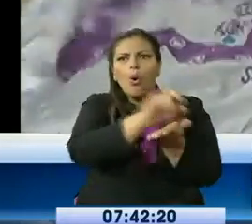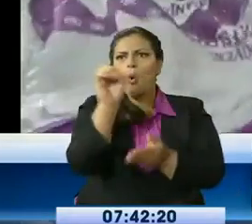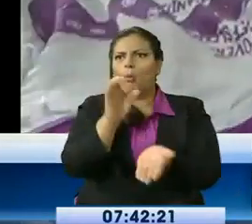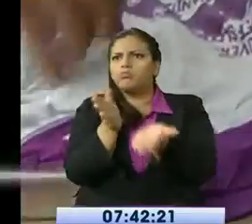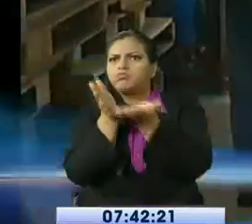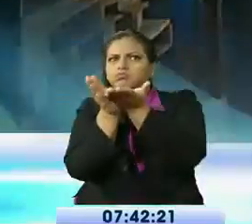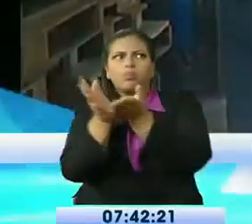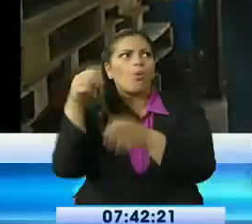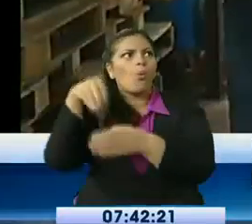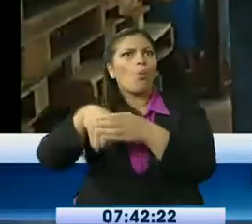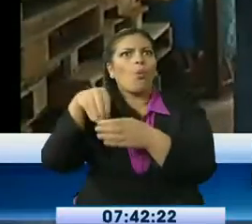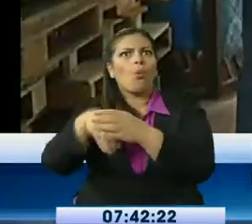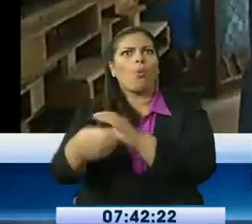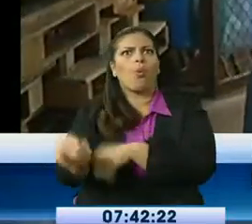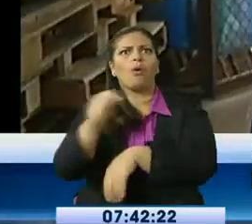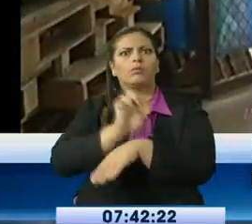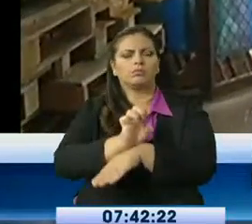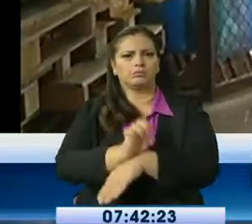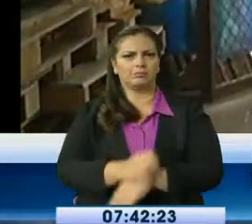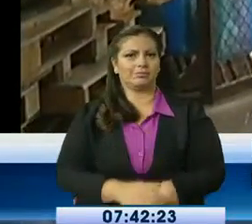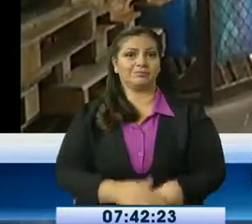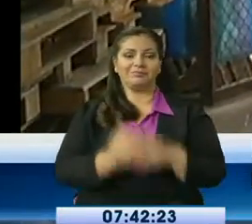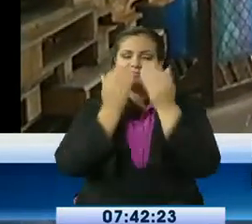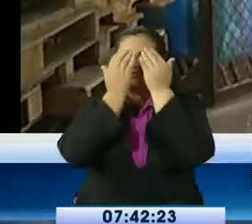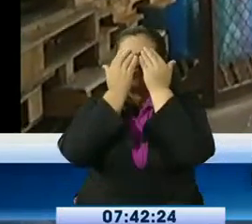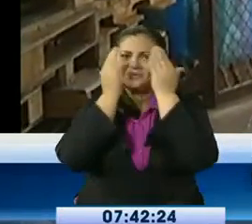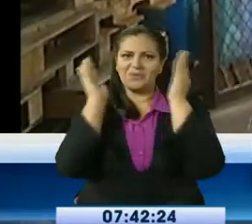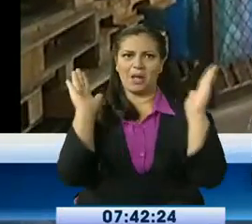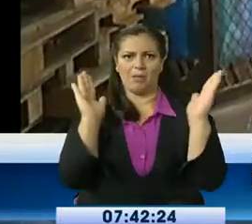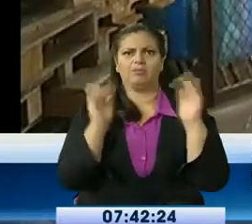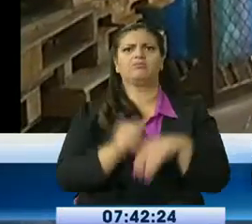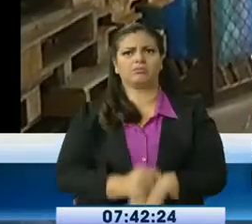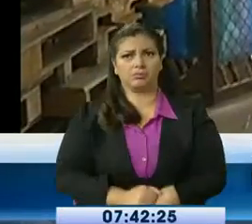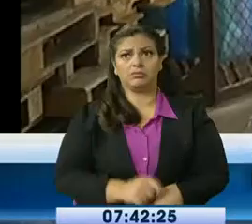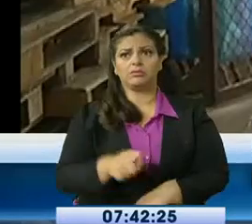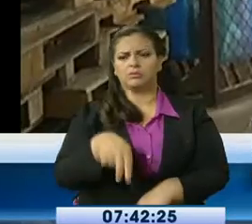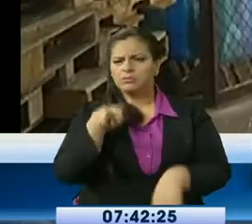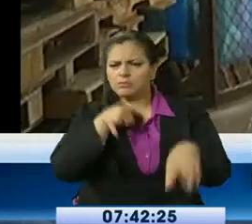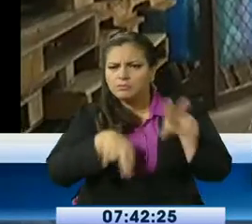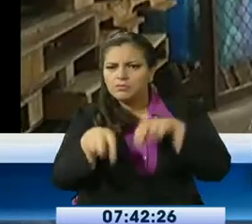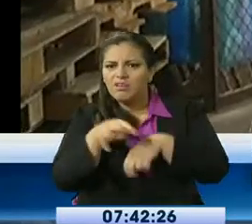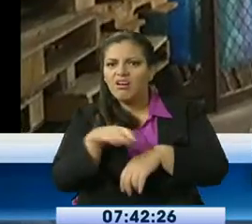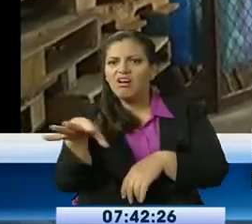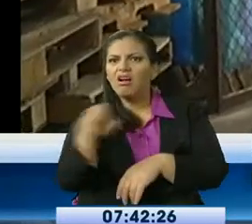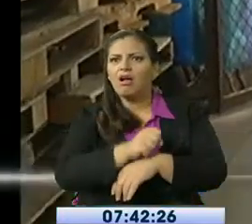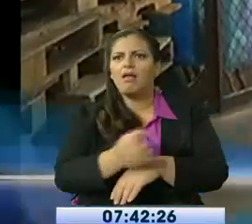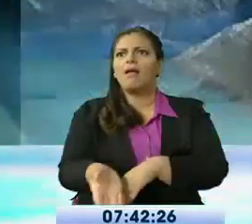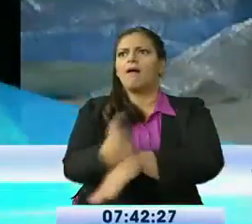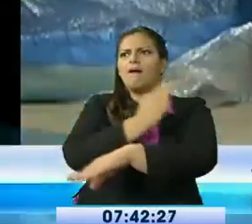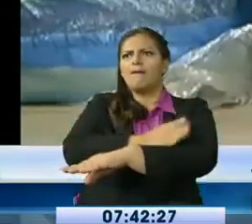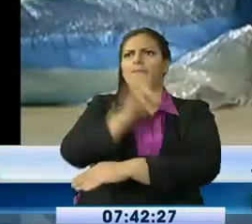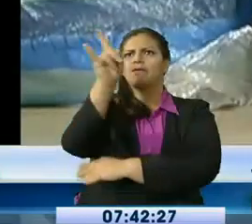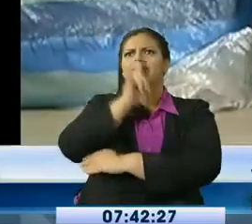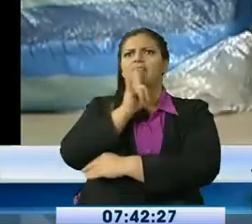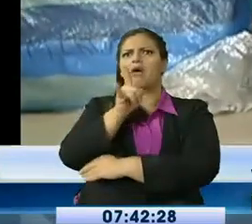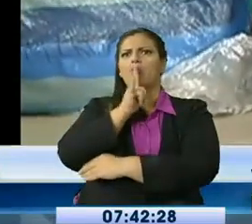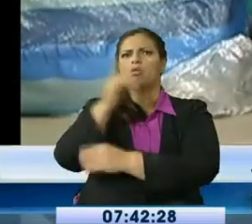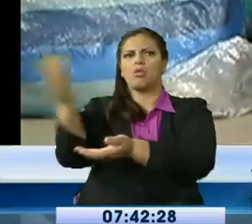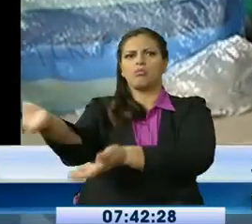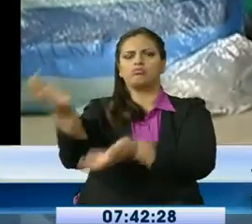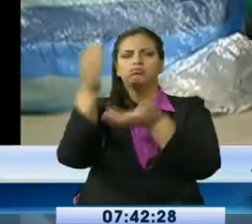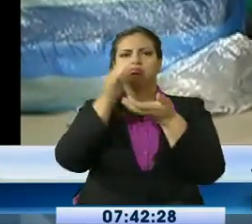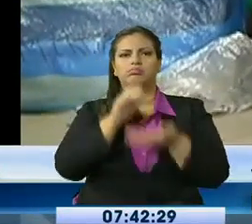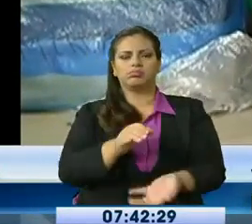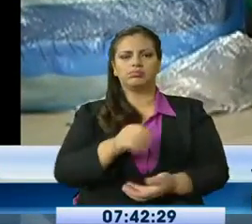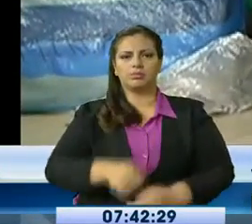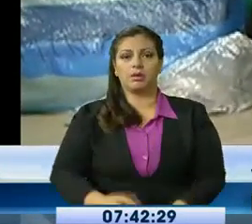se estima a los Estados Unidos como su lugar de origen. El perjuicio va a ser cuantificado en las próximas horas. De igual manera, se está